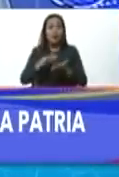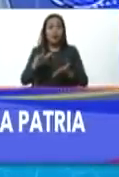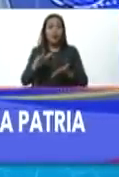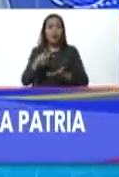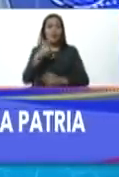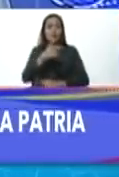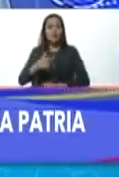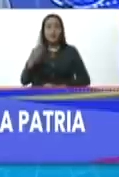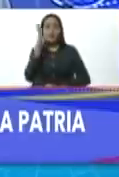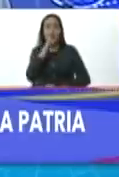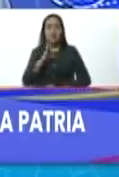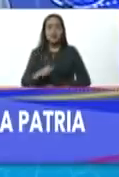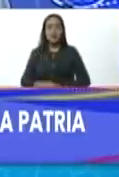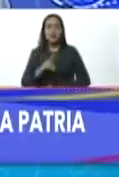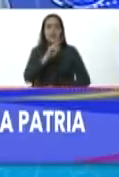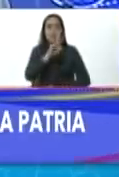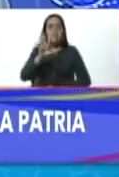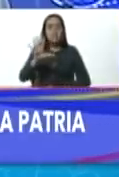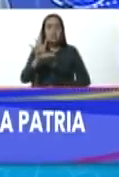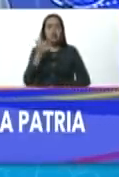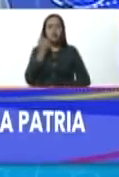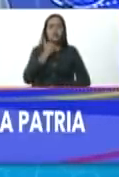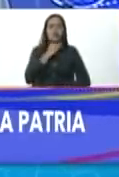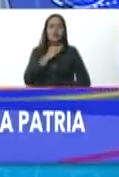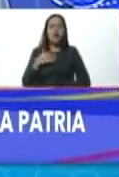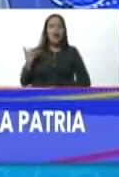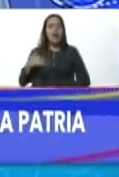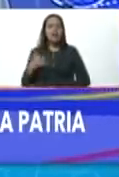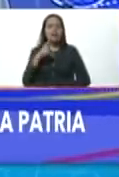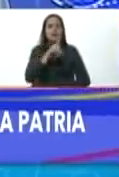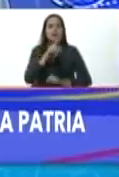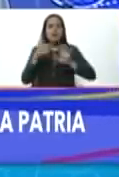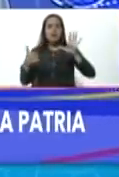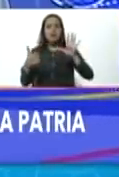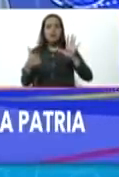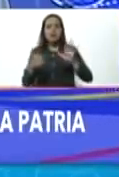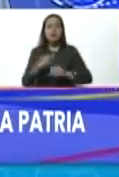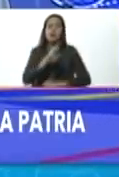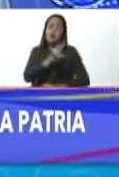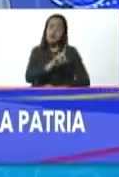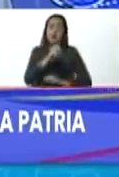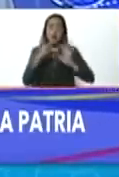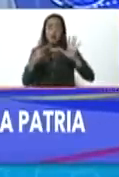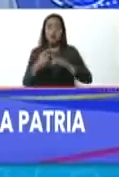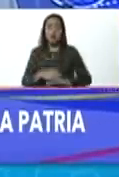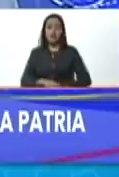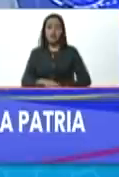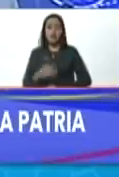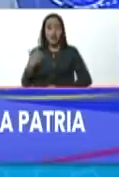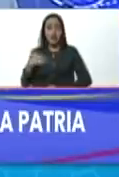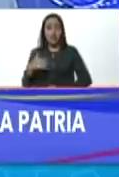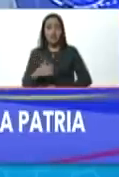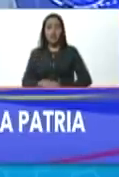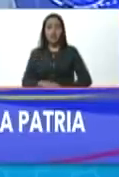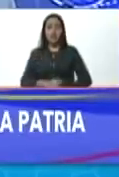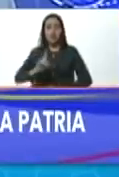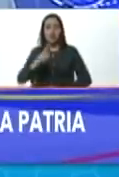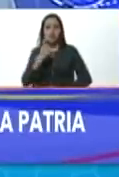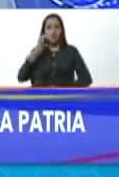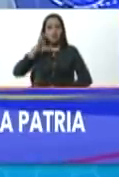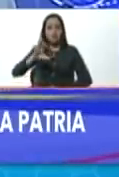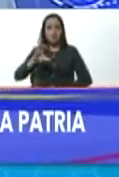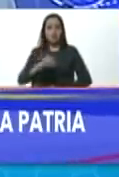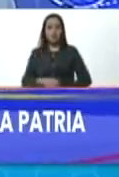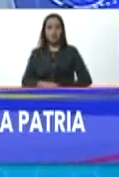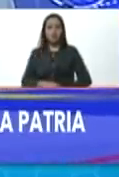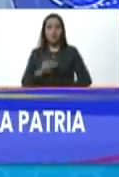en Brasil, 25 casos, Argentina, 17. En Argentina es el único lugar del continente